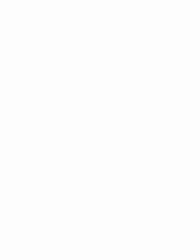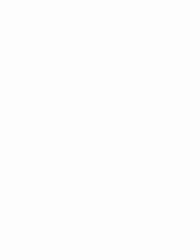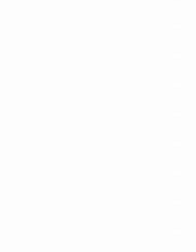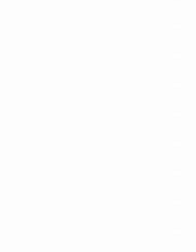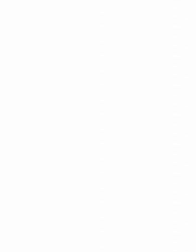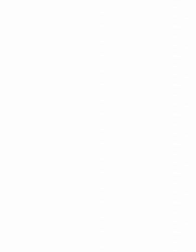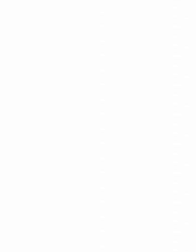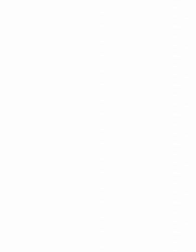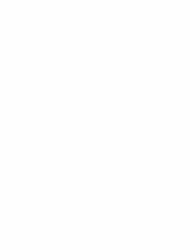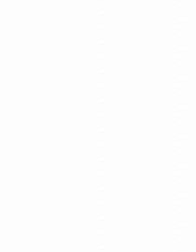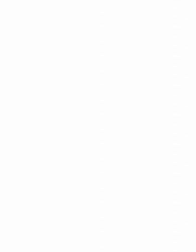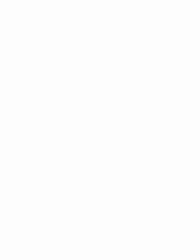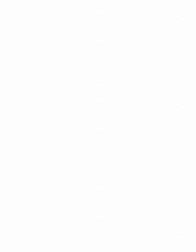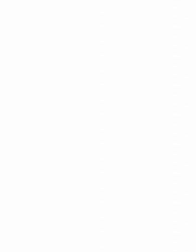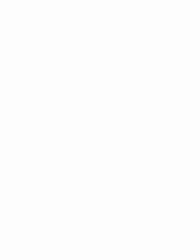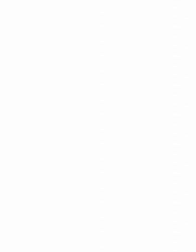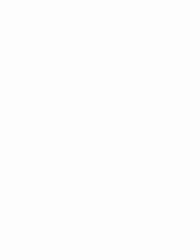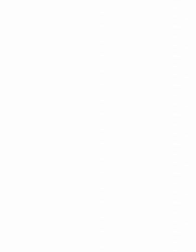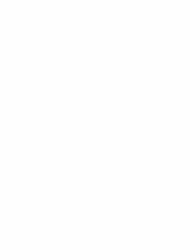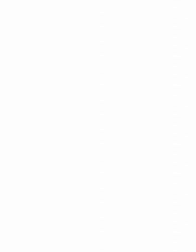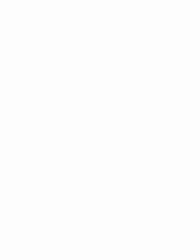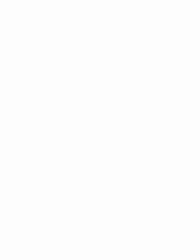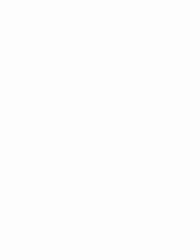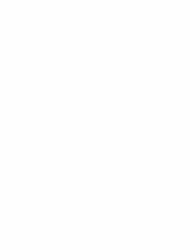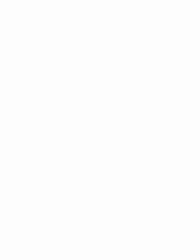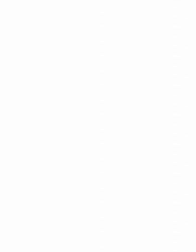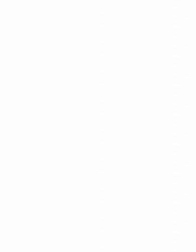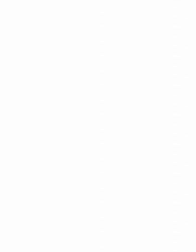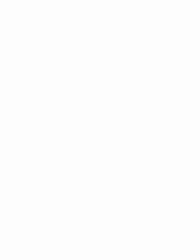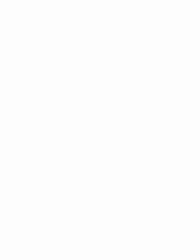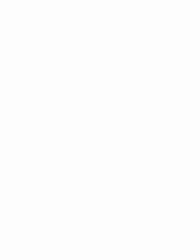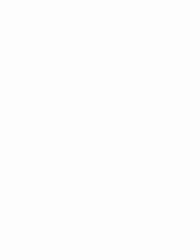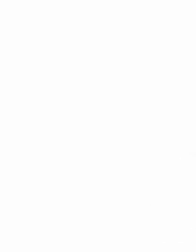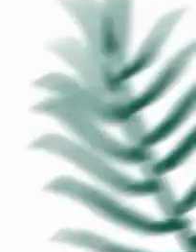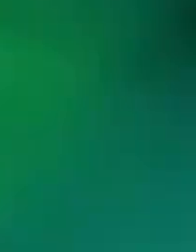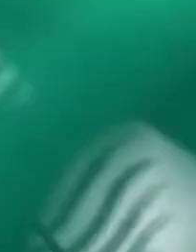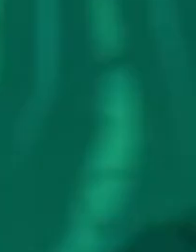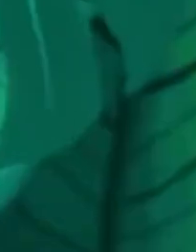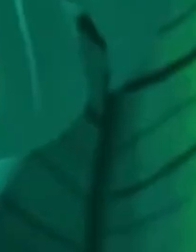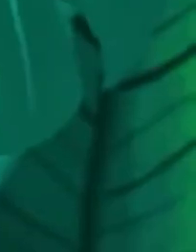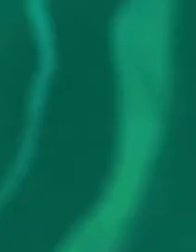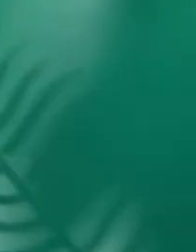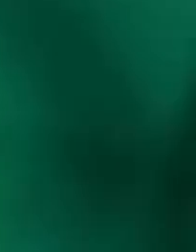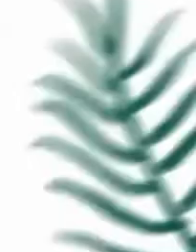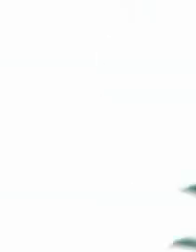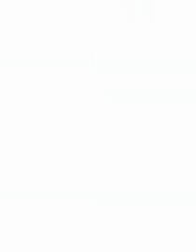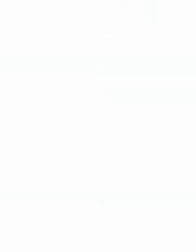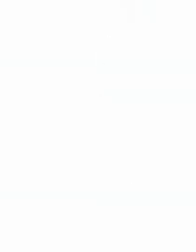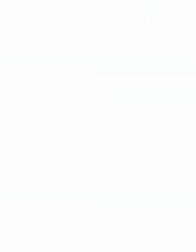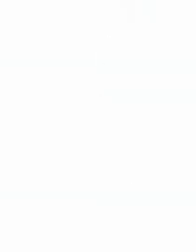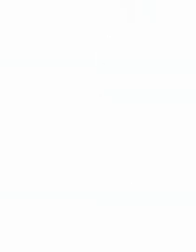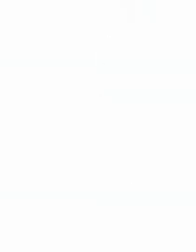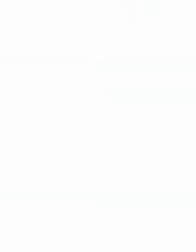disfruta de la edición número 63 del desfile de silleteros. En Medellín volveremos a